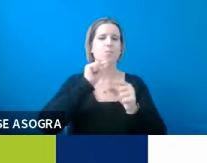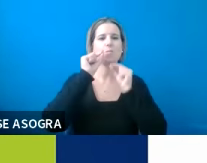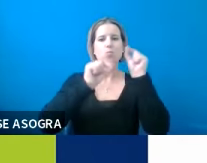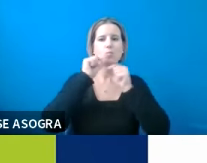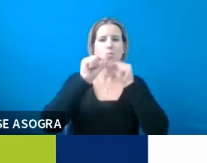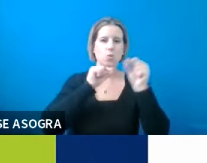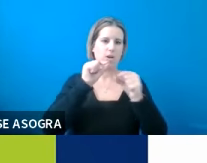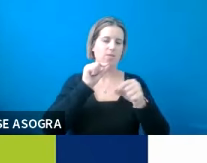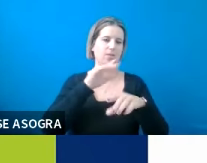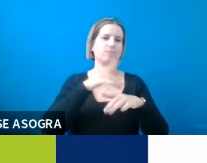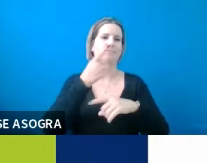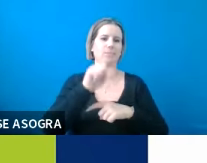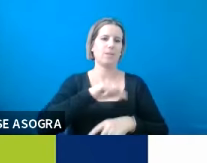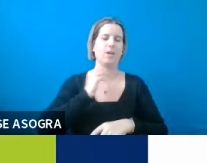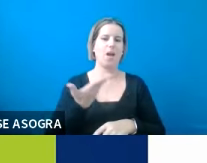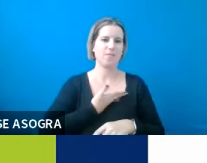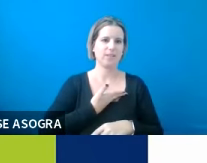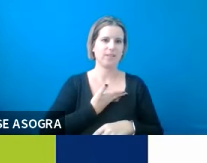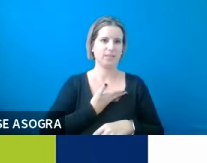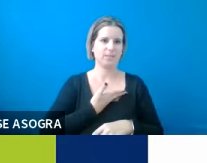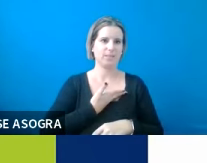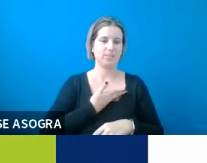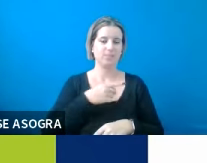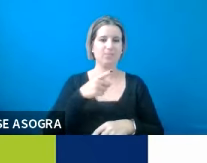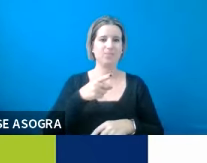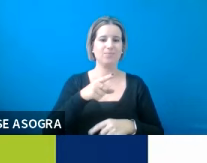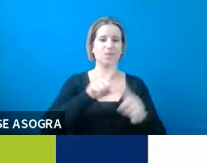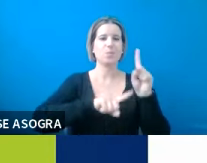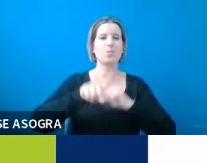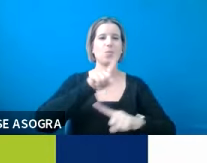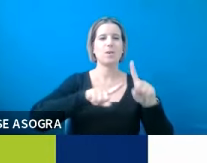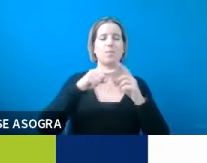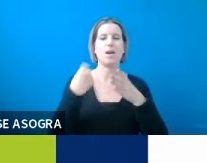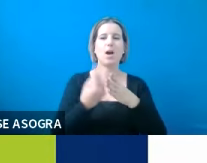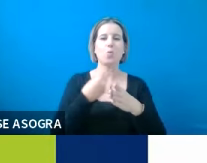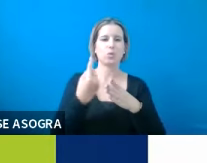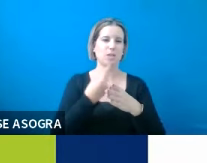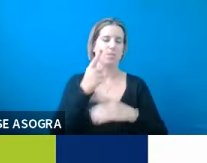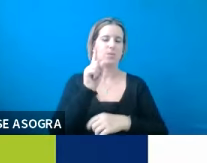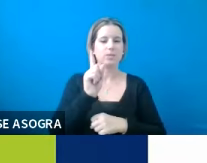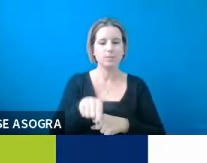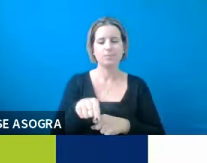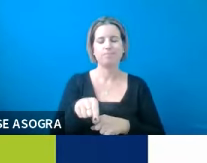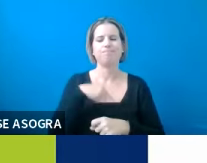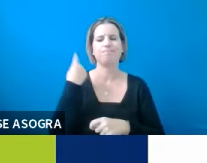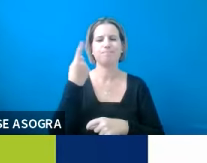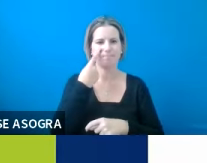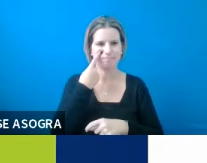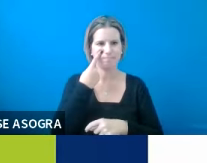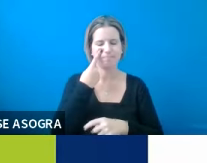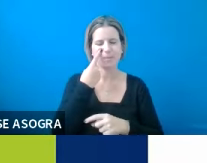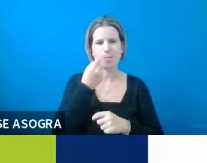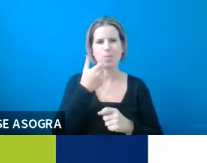efectos en cuanto a los trastornos del espectro del autismo concretamente pues nos hemos encontrado un